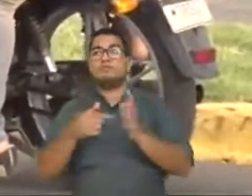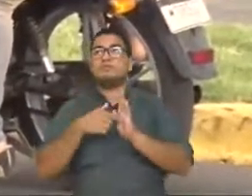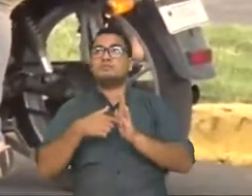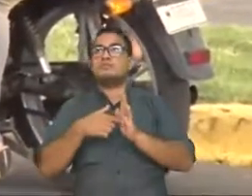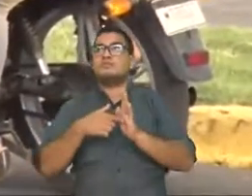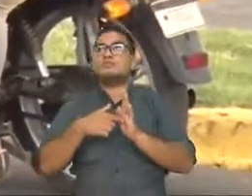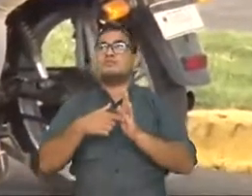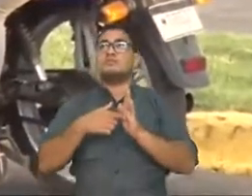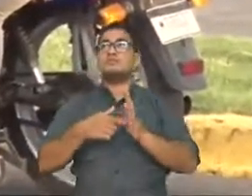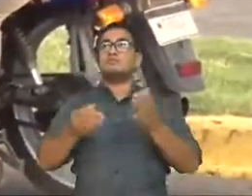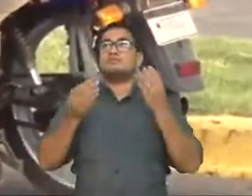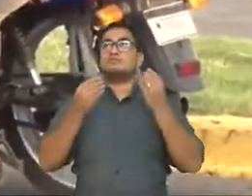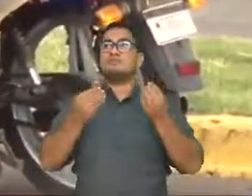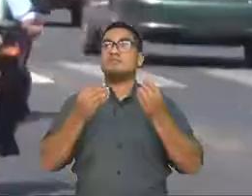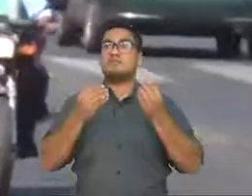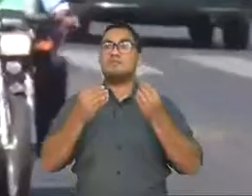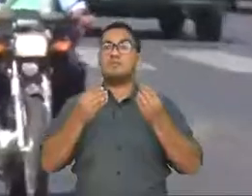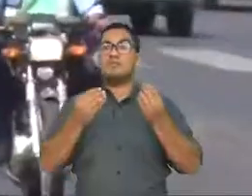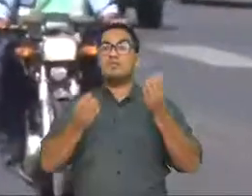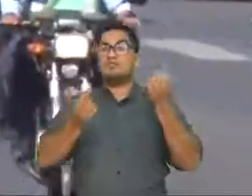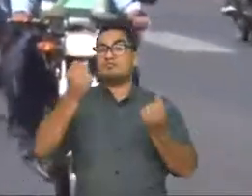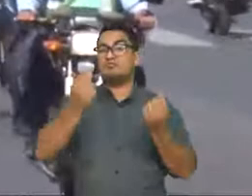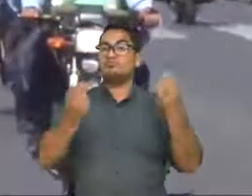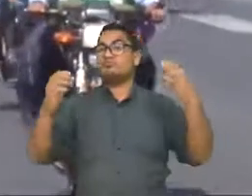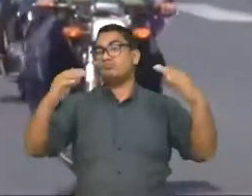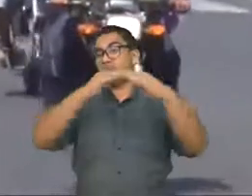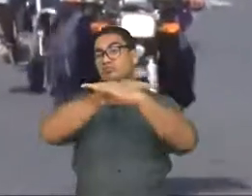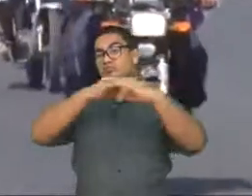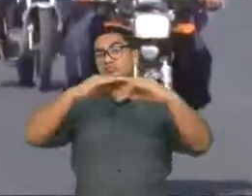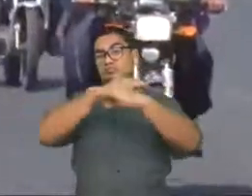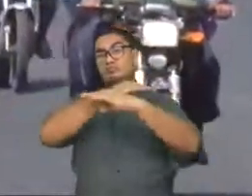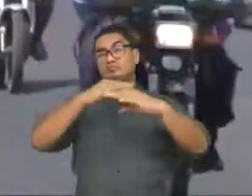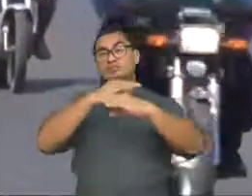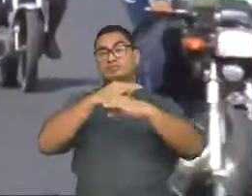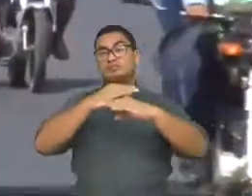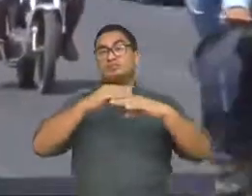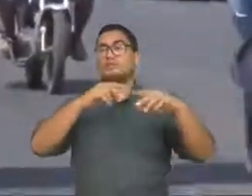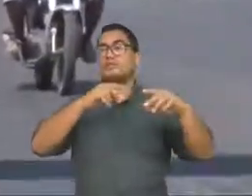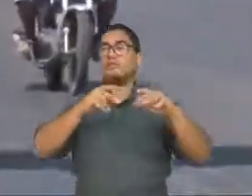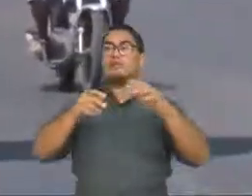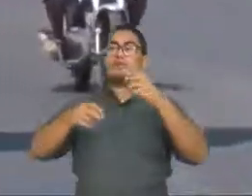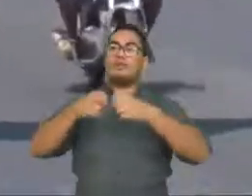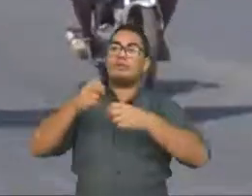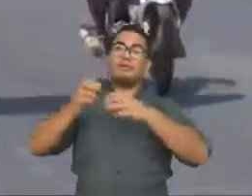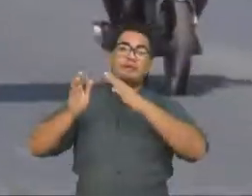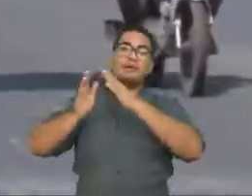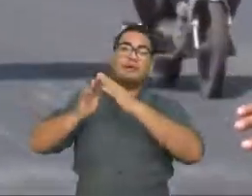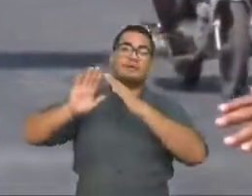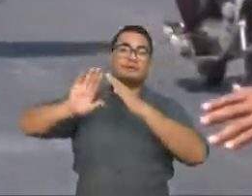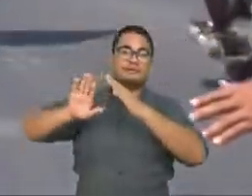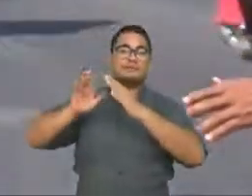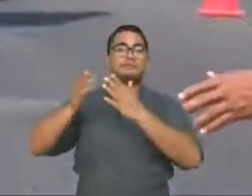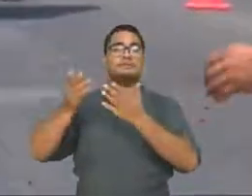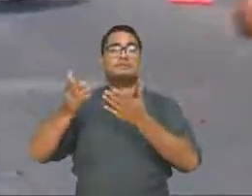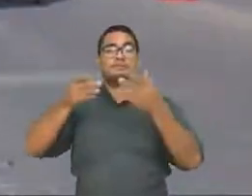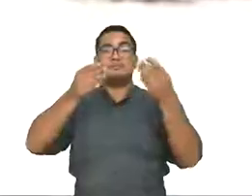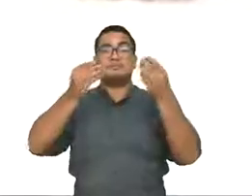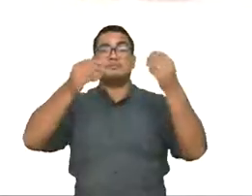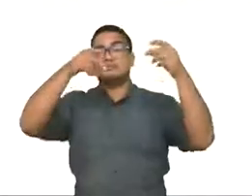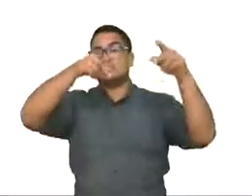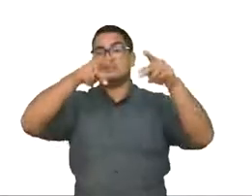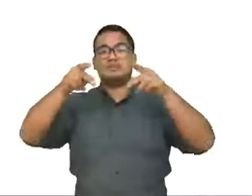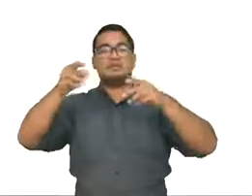vía donde pasan muchos vehículos, hay que dejar los problemas en la casa, porque muchas personas salen a la